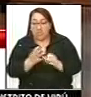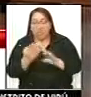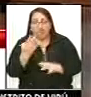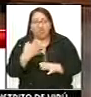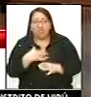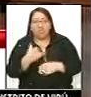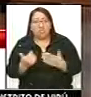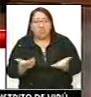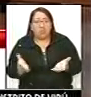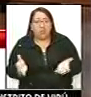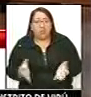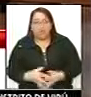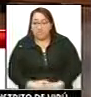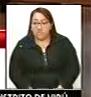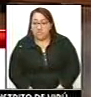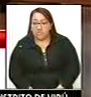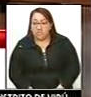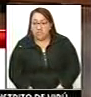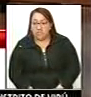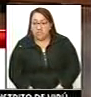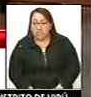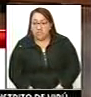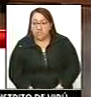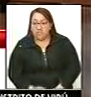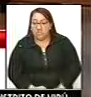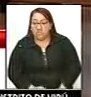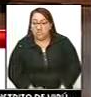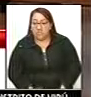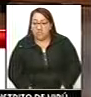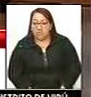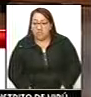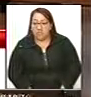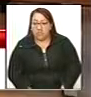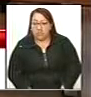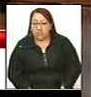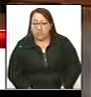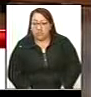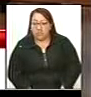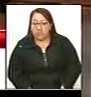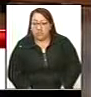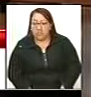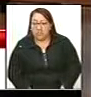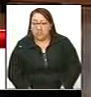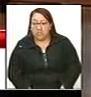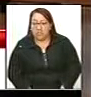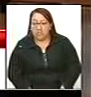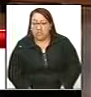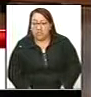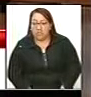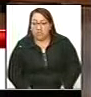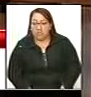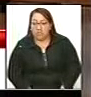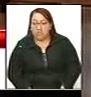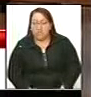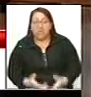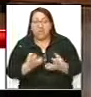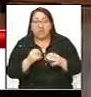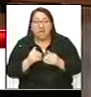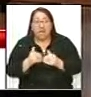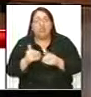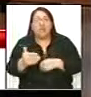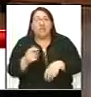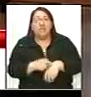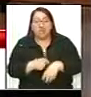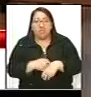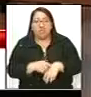pueden ser sujetos, ¿no?, de sanción. Entonces, lo que hacemos es alargar los problemas.